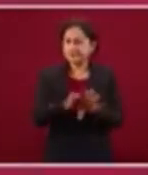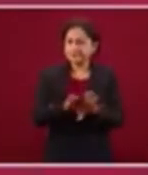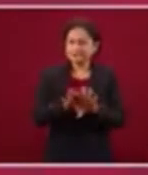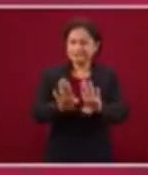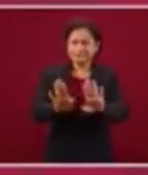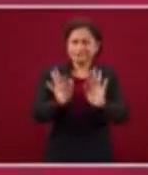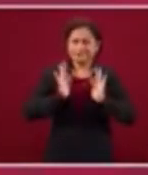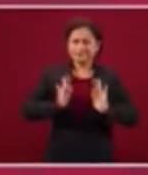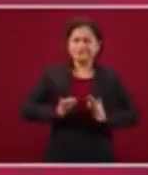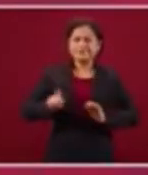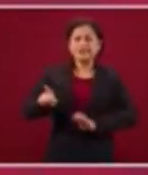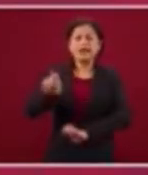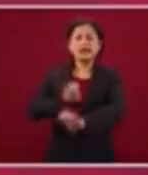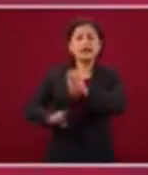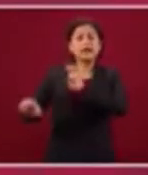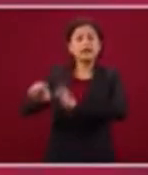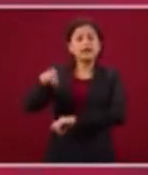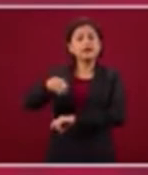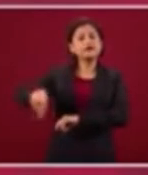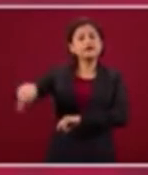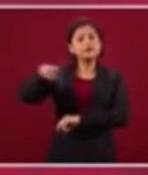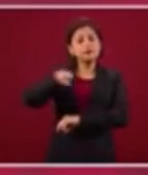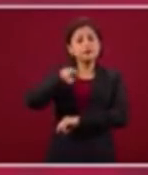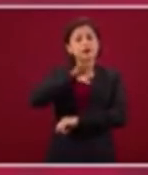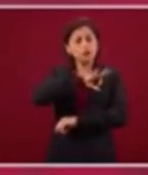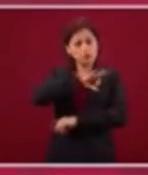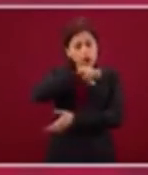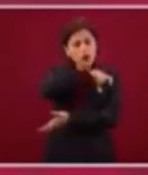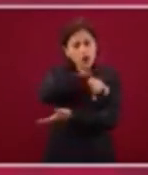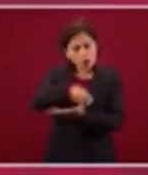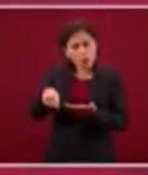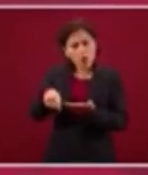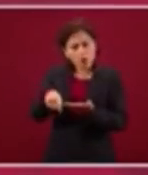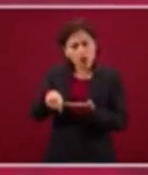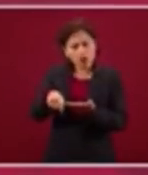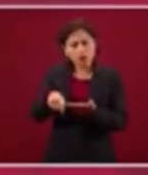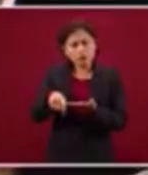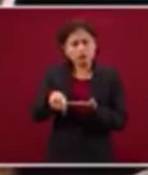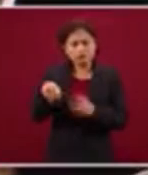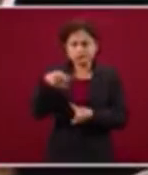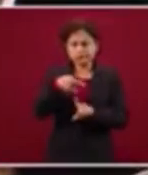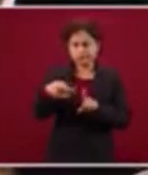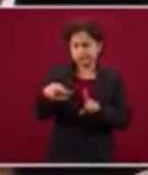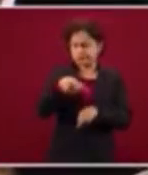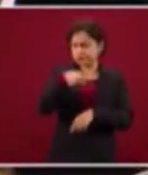empresas podrían comprar boletos para